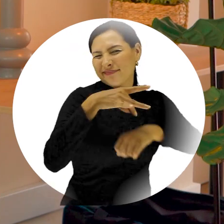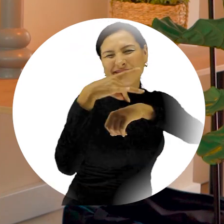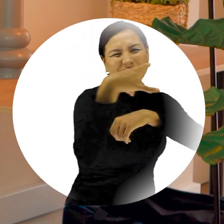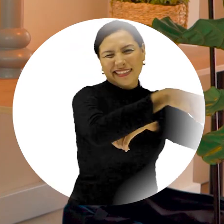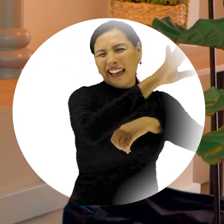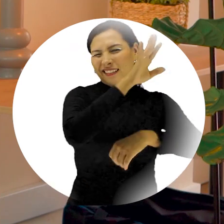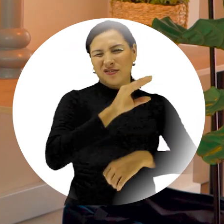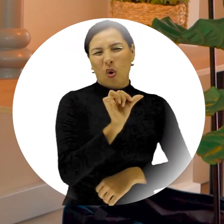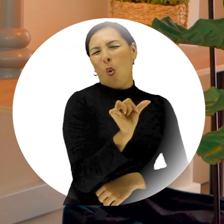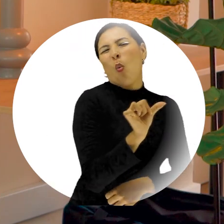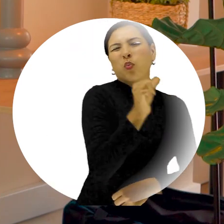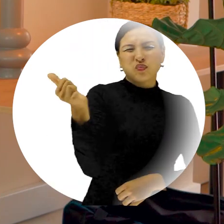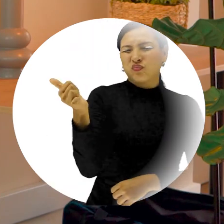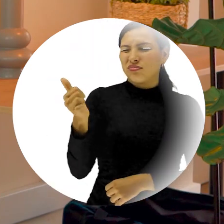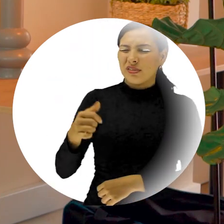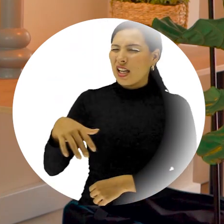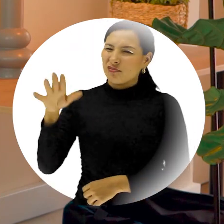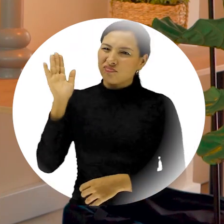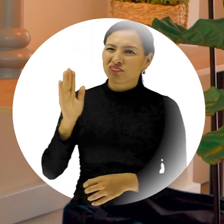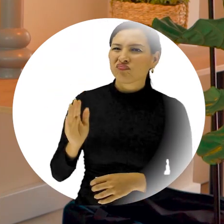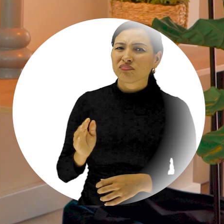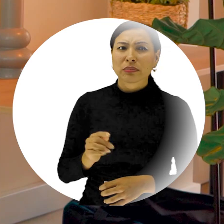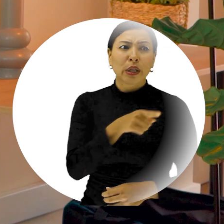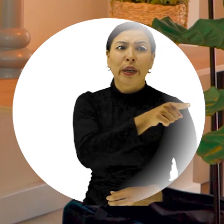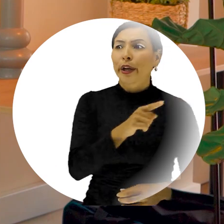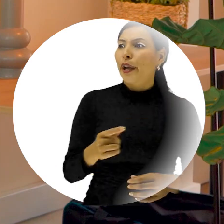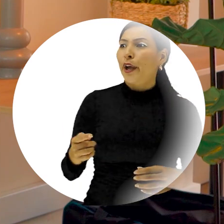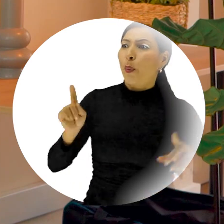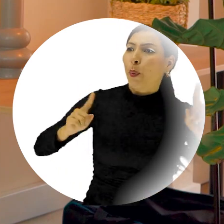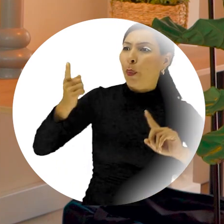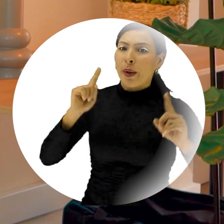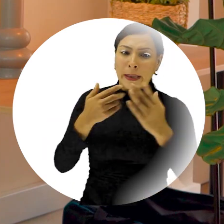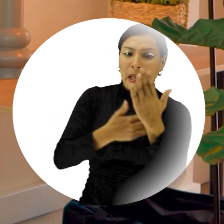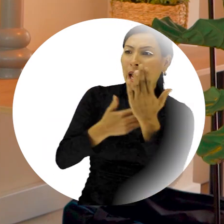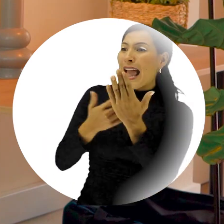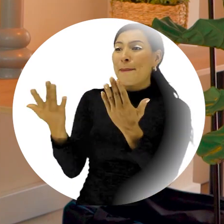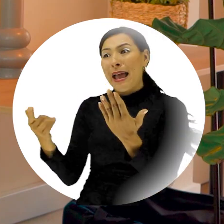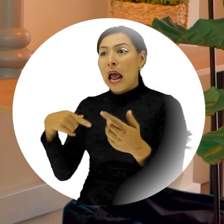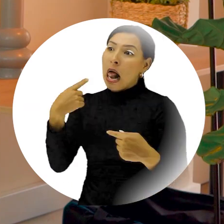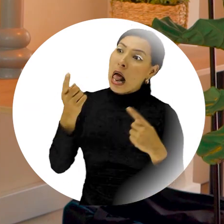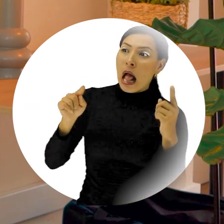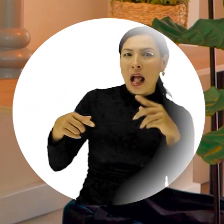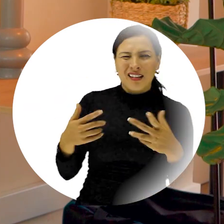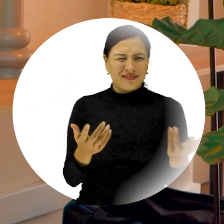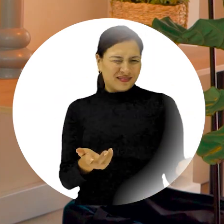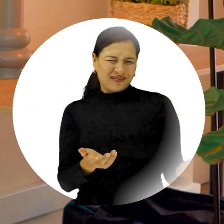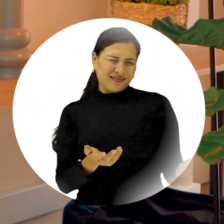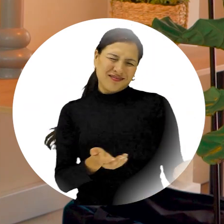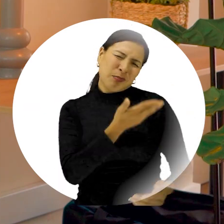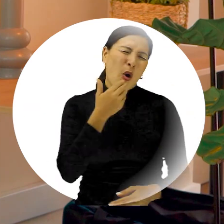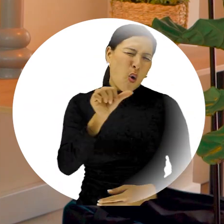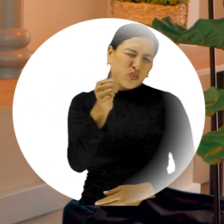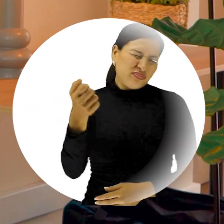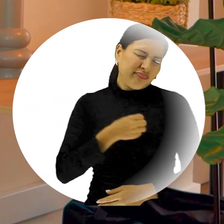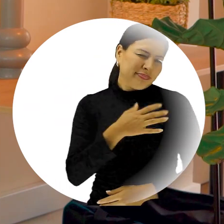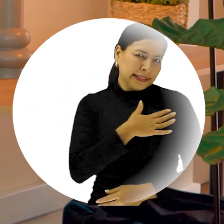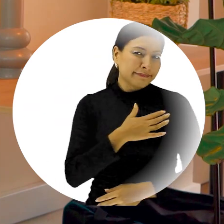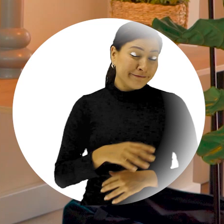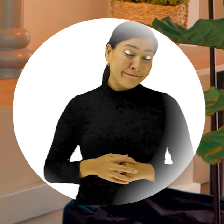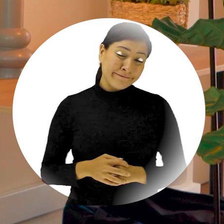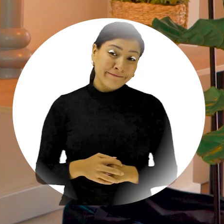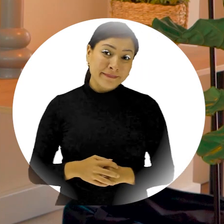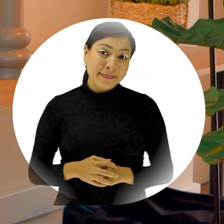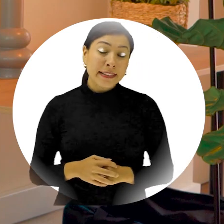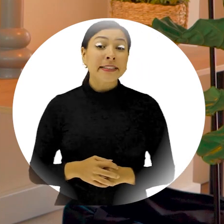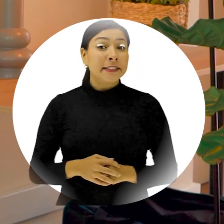conviene. Otra cosa es obviamente hacerle el esfuerzo y el papeleo, pero si ya ustedes ven que la persona no contesta, que les da vueltas con los papeles o como que esto no está